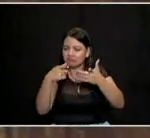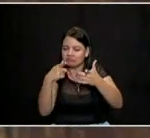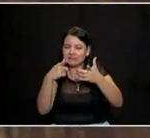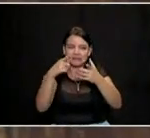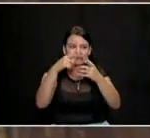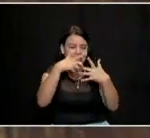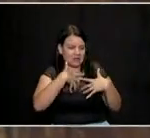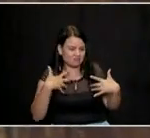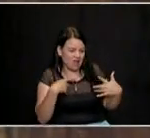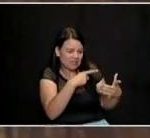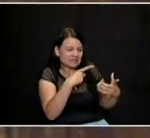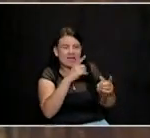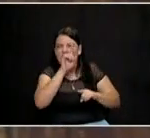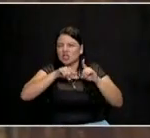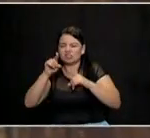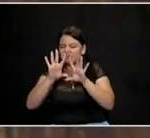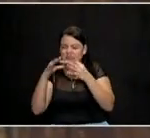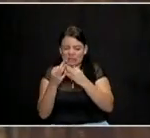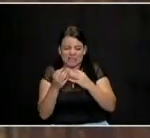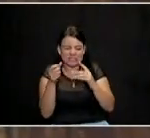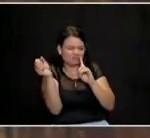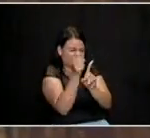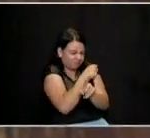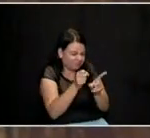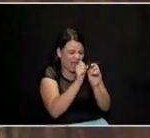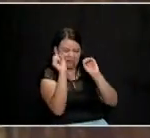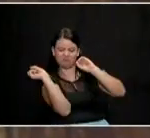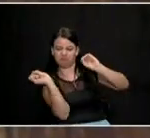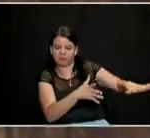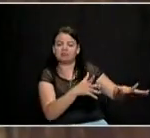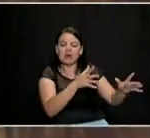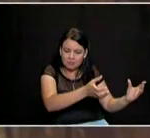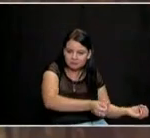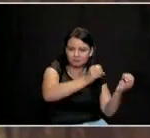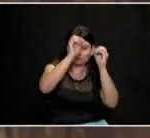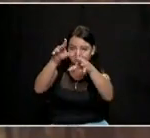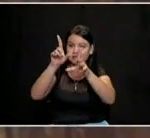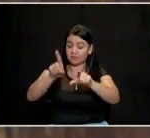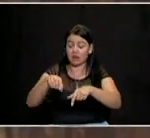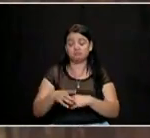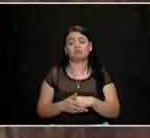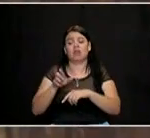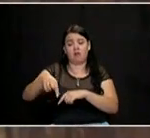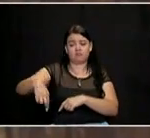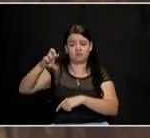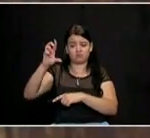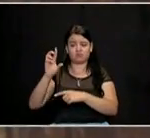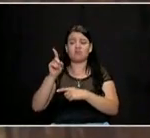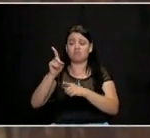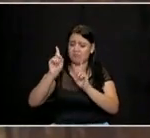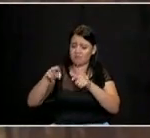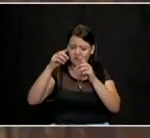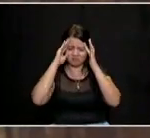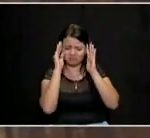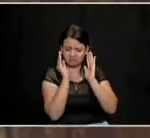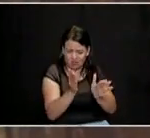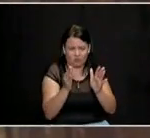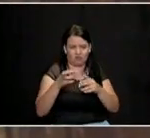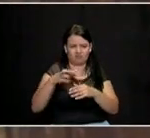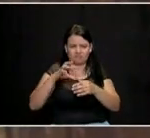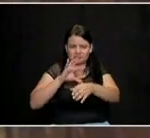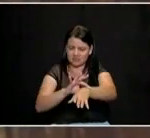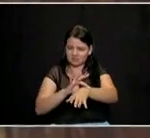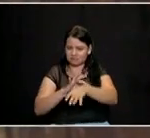que han sido abandonados y maltratados con un grupo de veterinarios y profesionales que les dé la mejor atención también